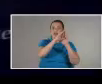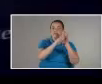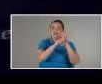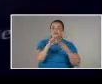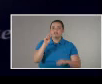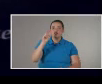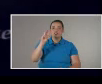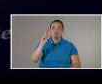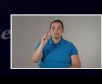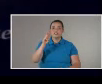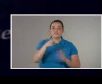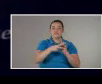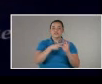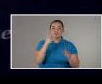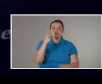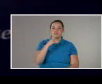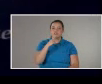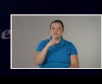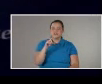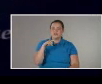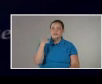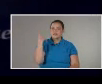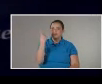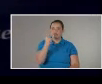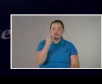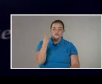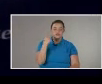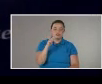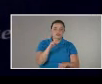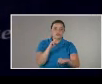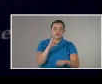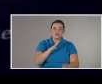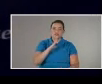Y dice: todo tiene su tiempo. Y todo